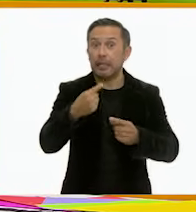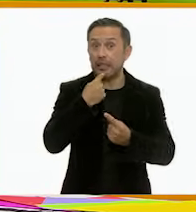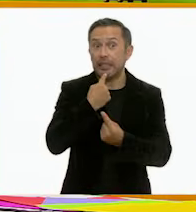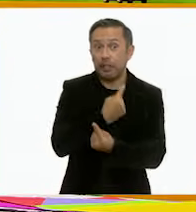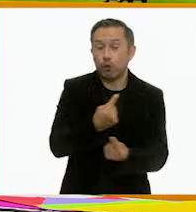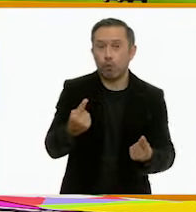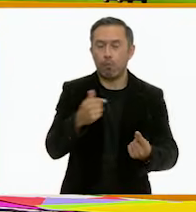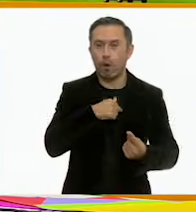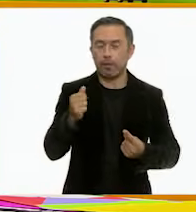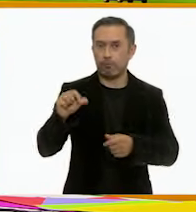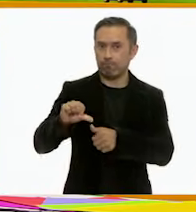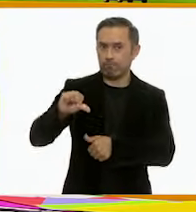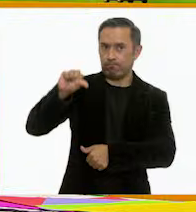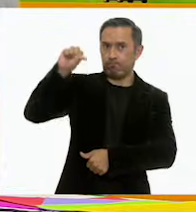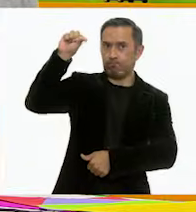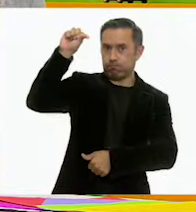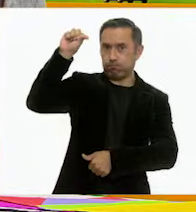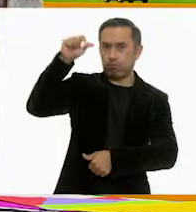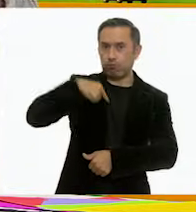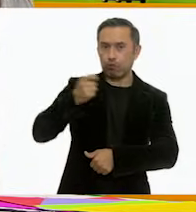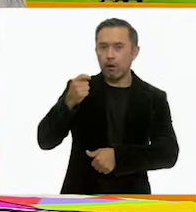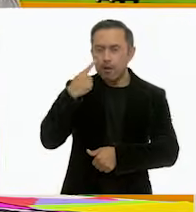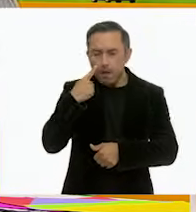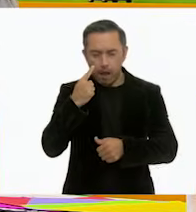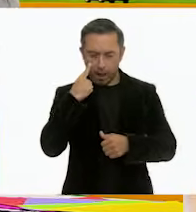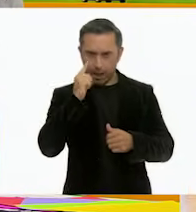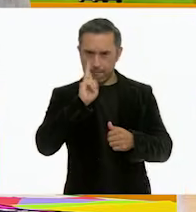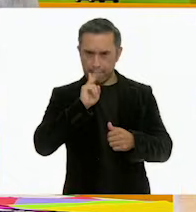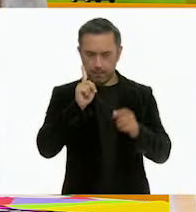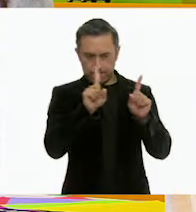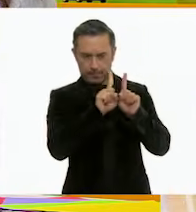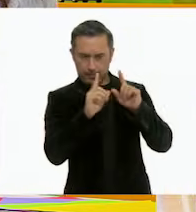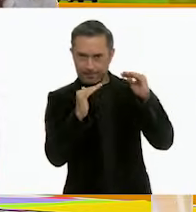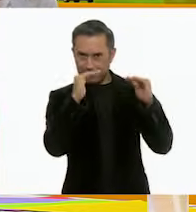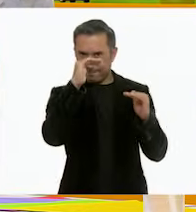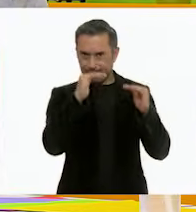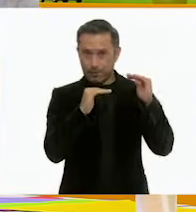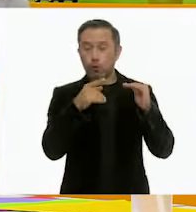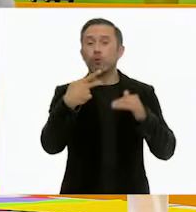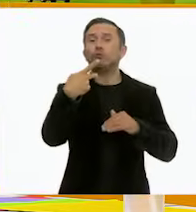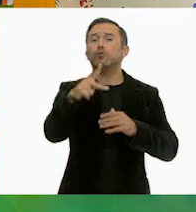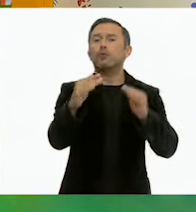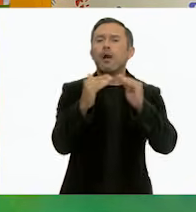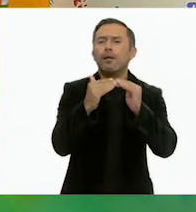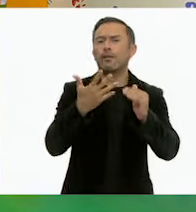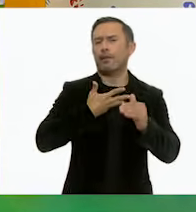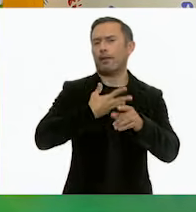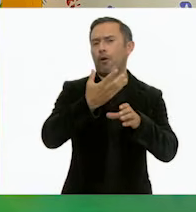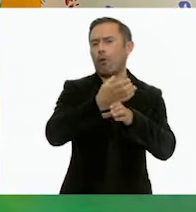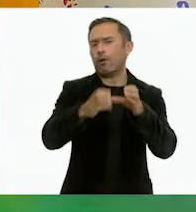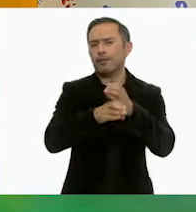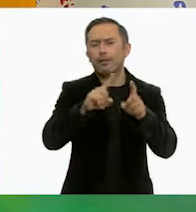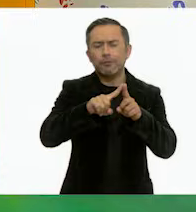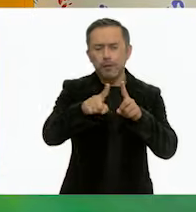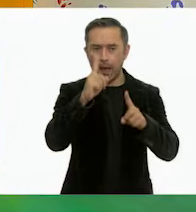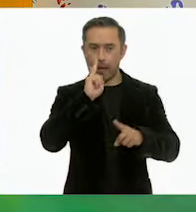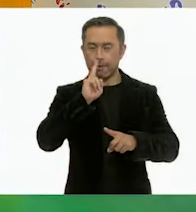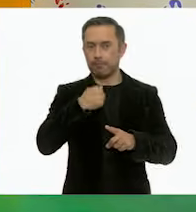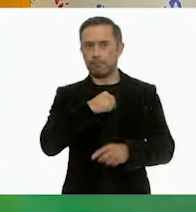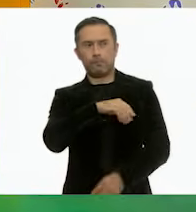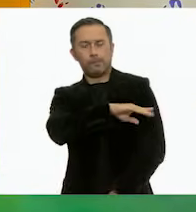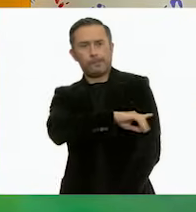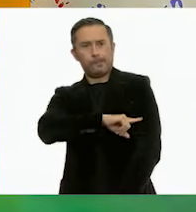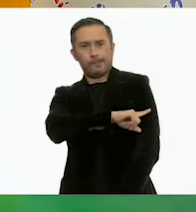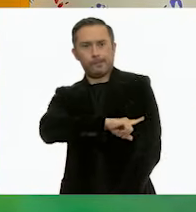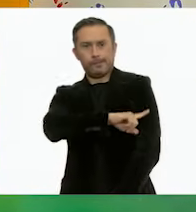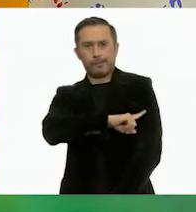estatura utilizando objetos que tienen en su casa. Y para esto necesitamos